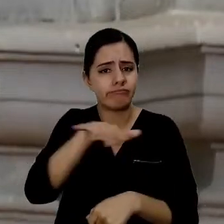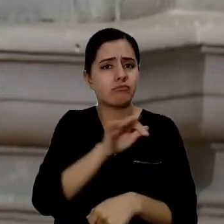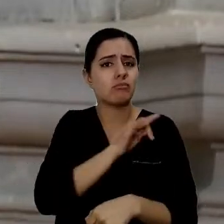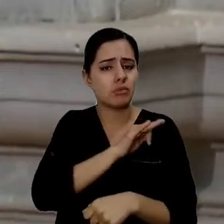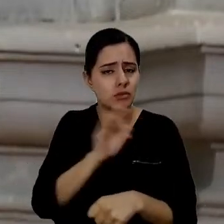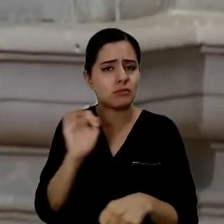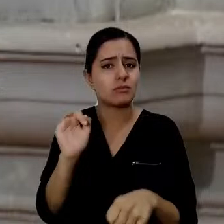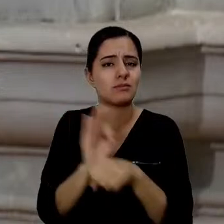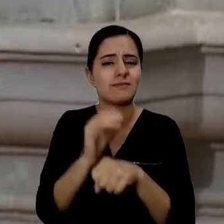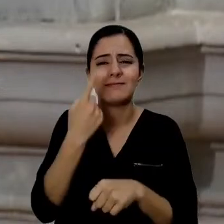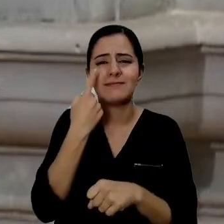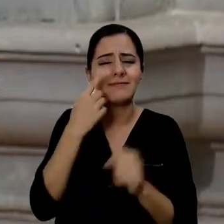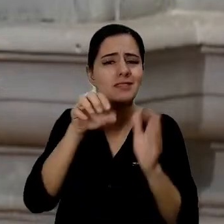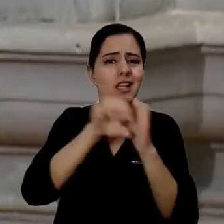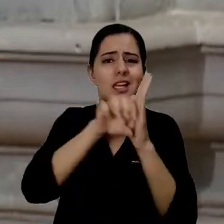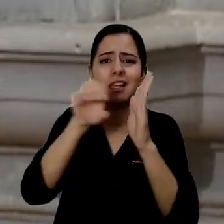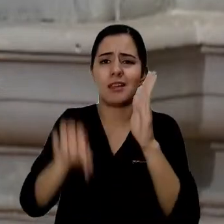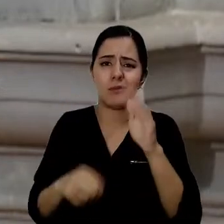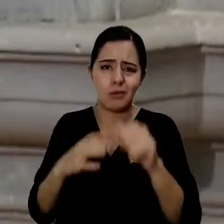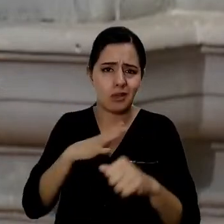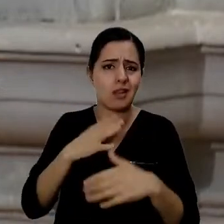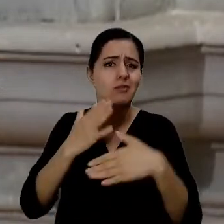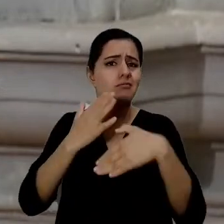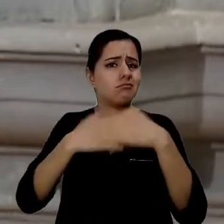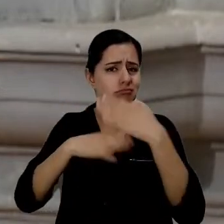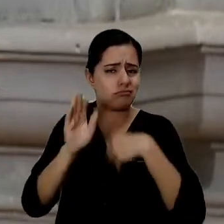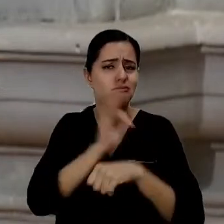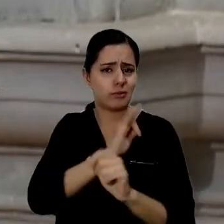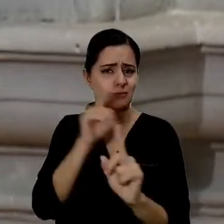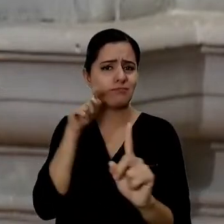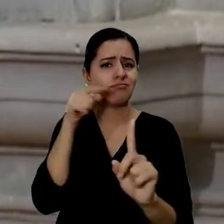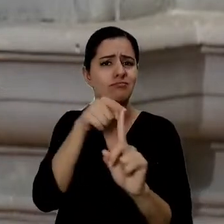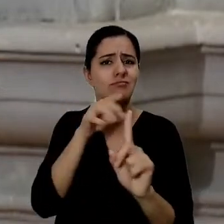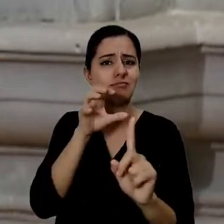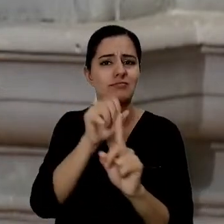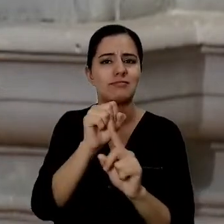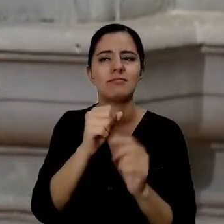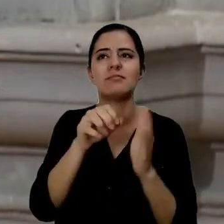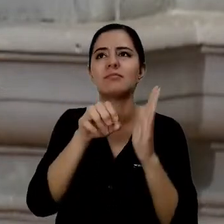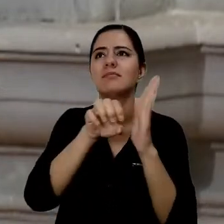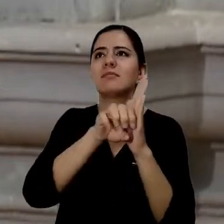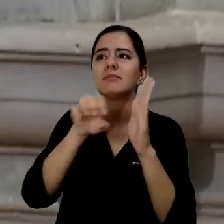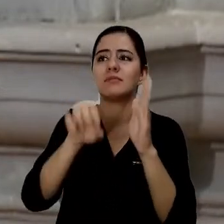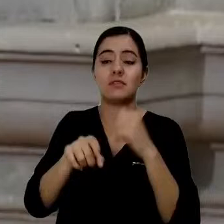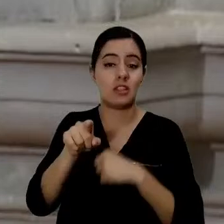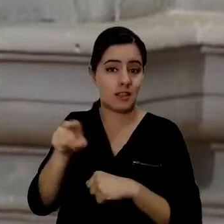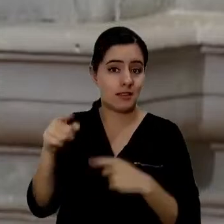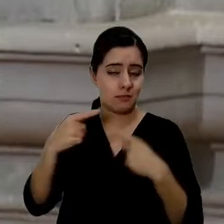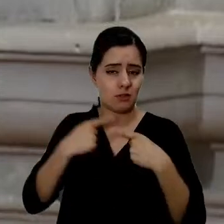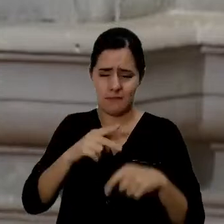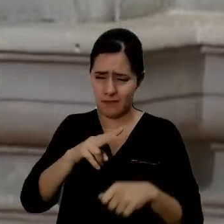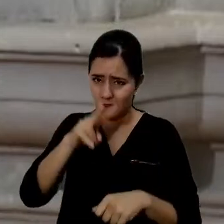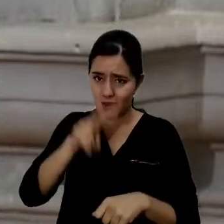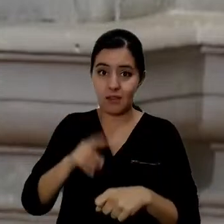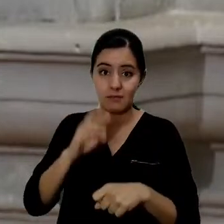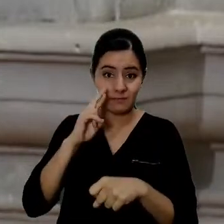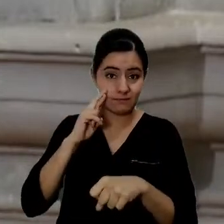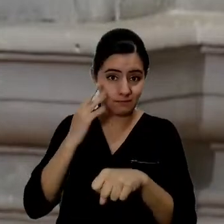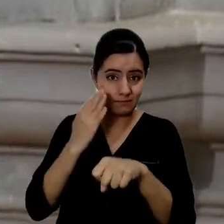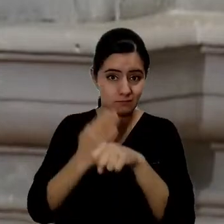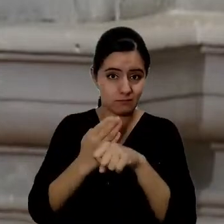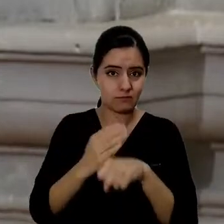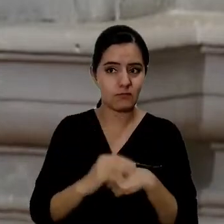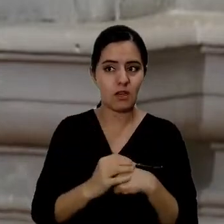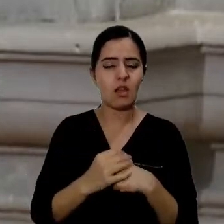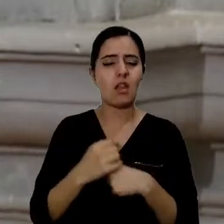se puede lograr un objetivo cuando hay un compromiso real y cuando se asume sin renunciar,